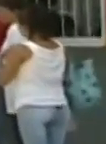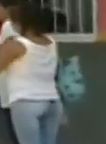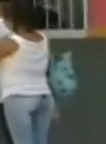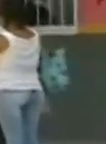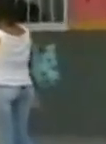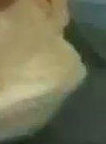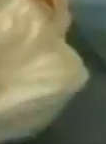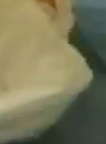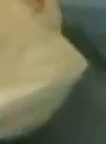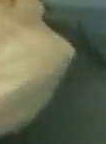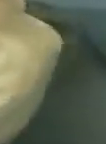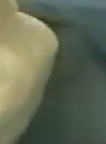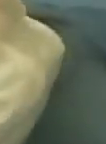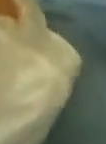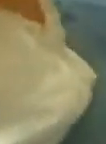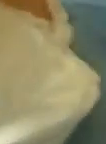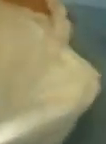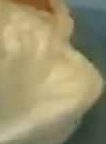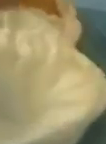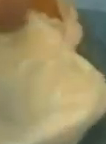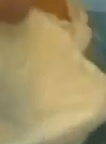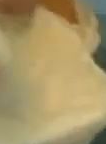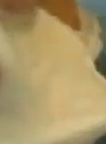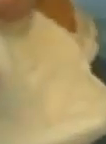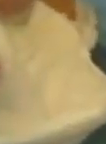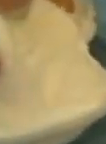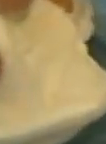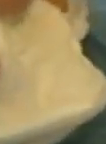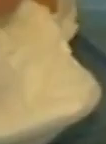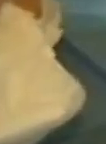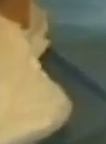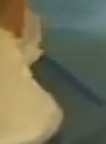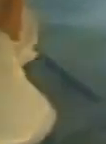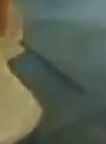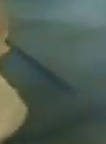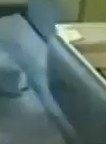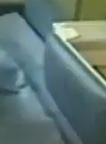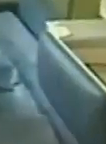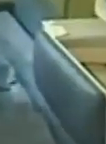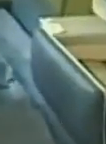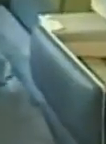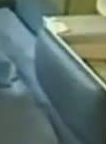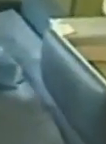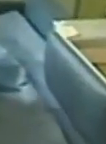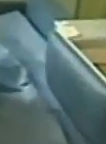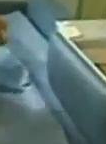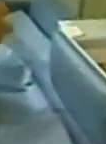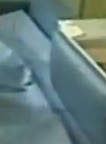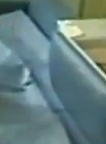Adentro, para explicar cómo se organiza el Sistema Público Nacional de Salud a través del